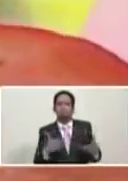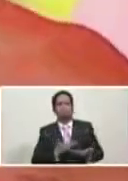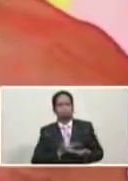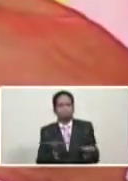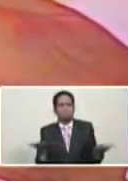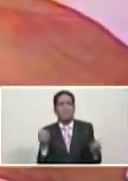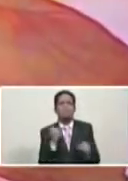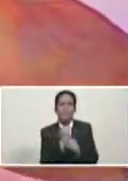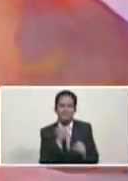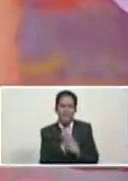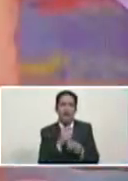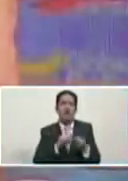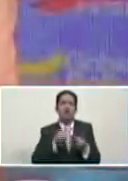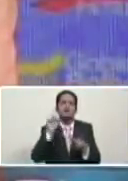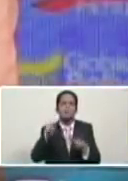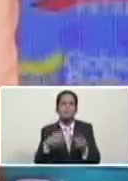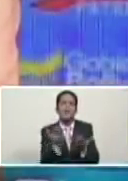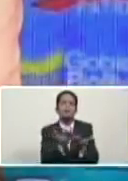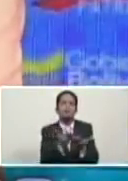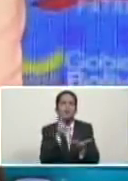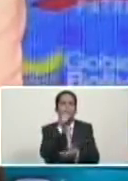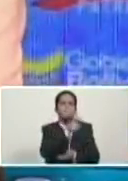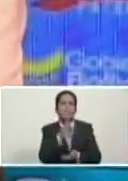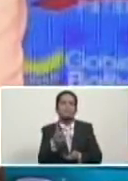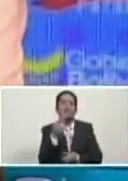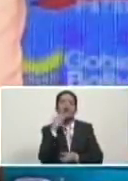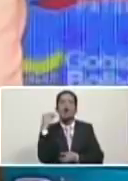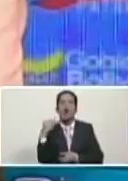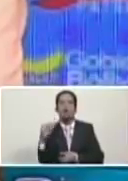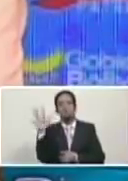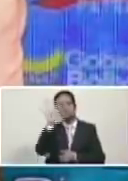y estudio a todos los jóvenes del país.